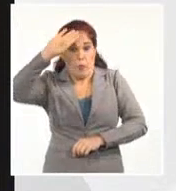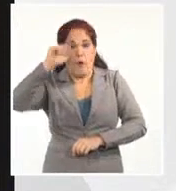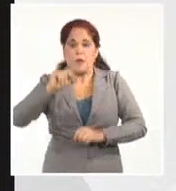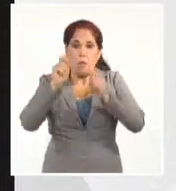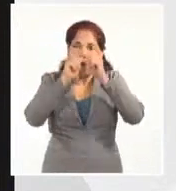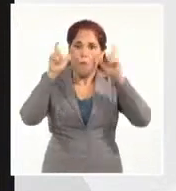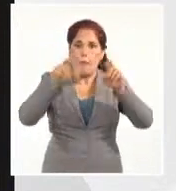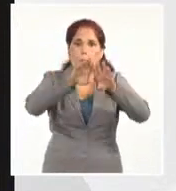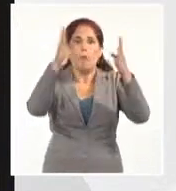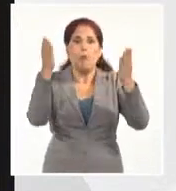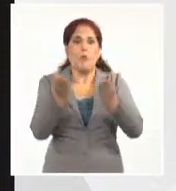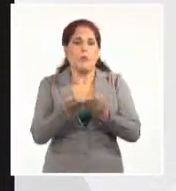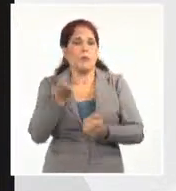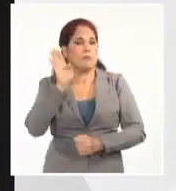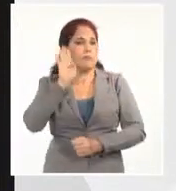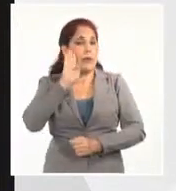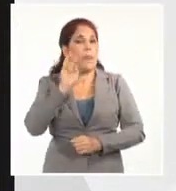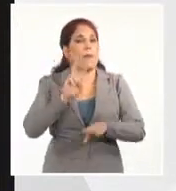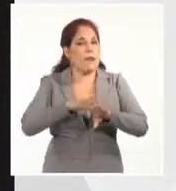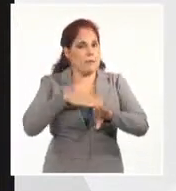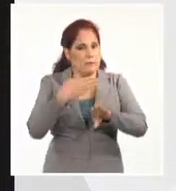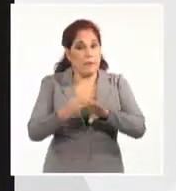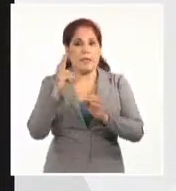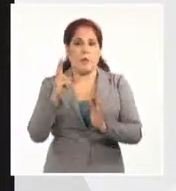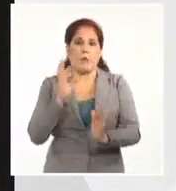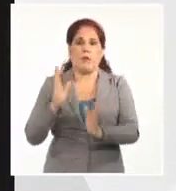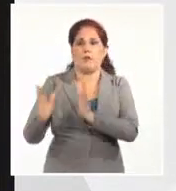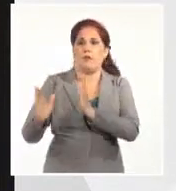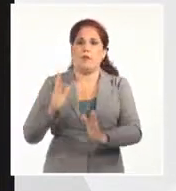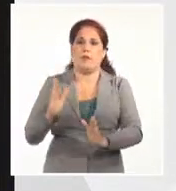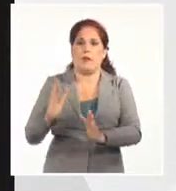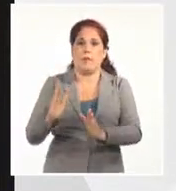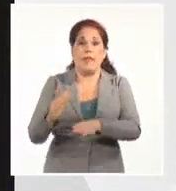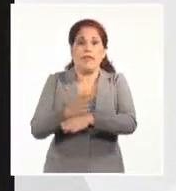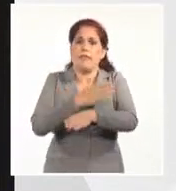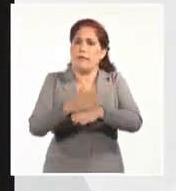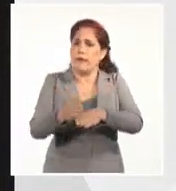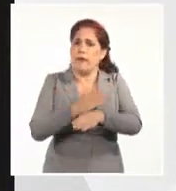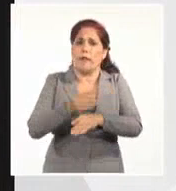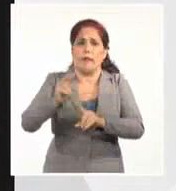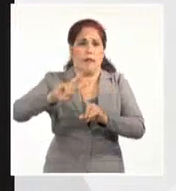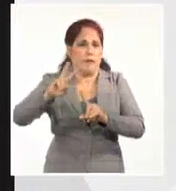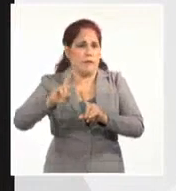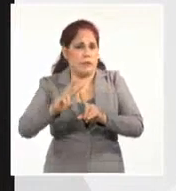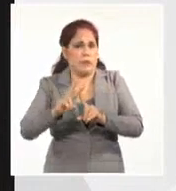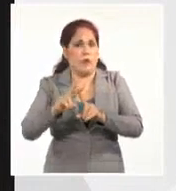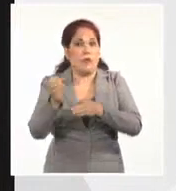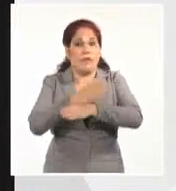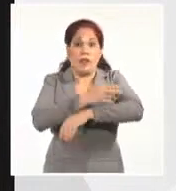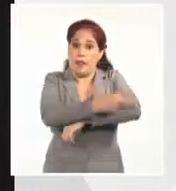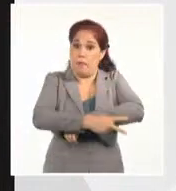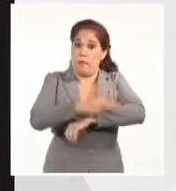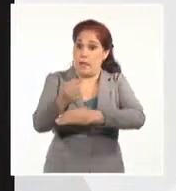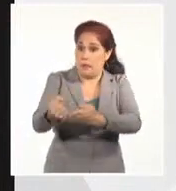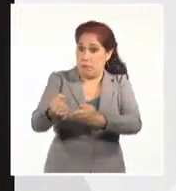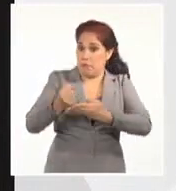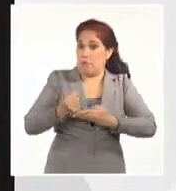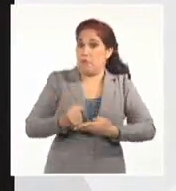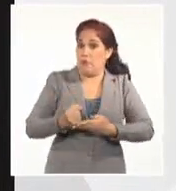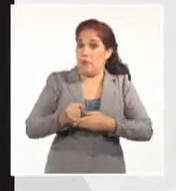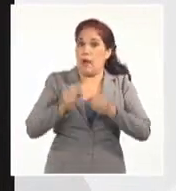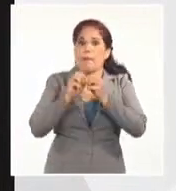ahí pasamos a la segunda fase, en la cual diferentes medios de comunicación en diferentes países, bueno,